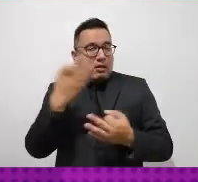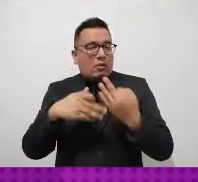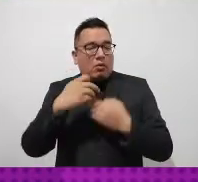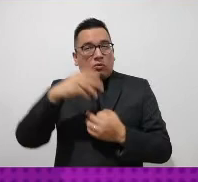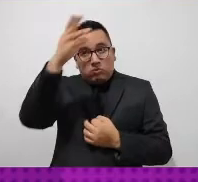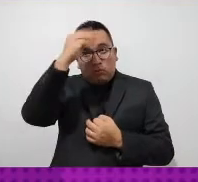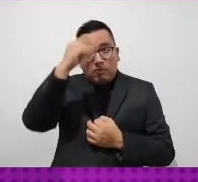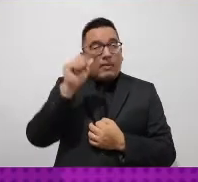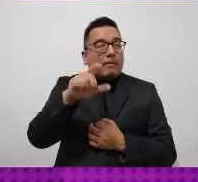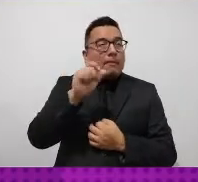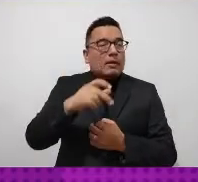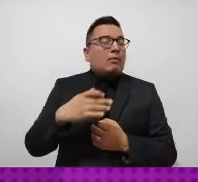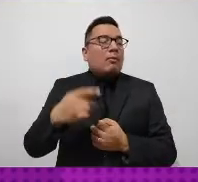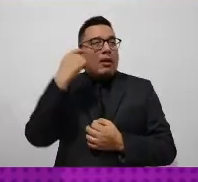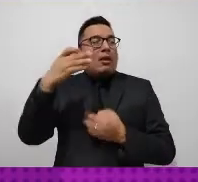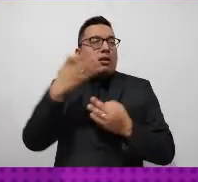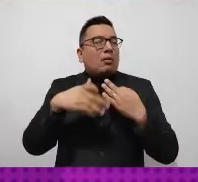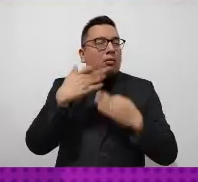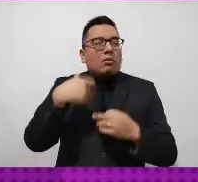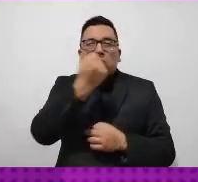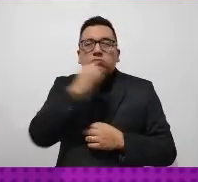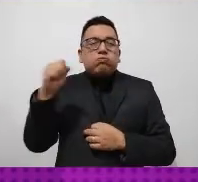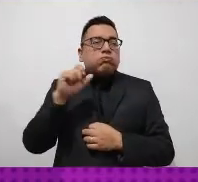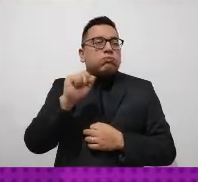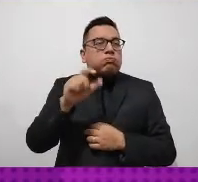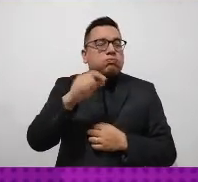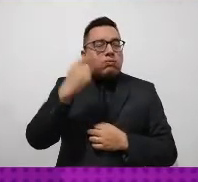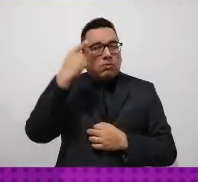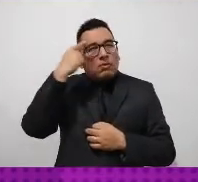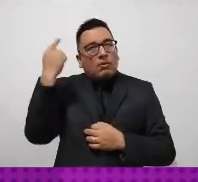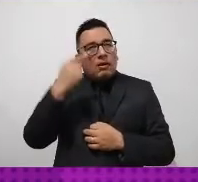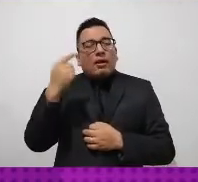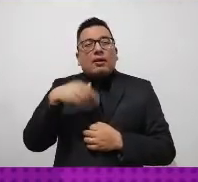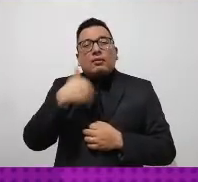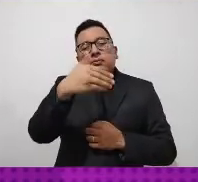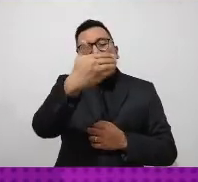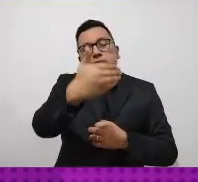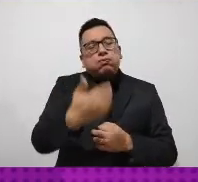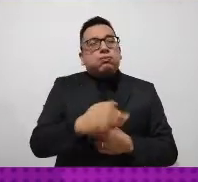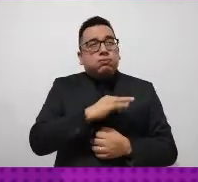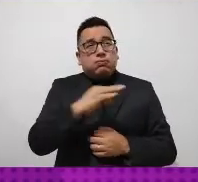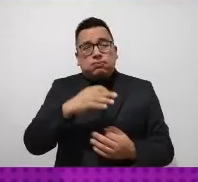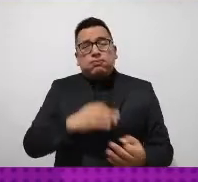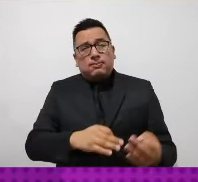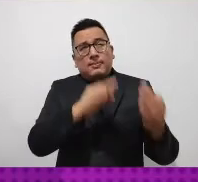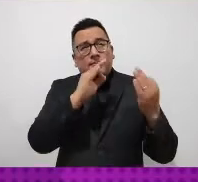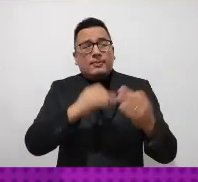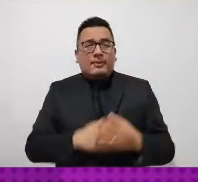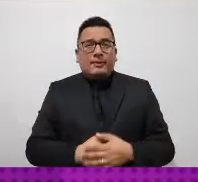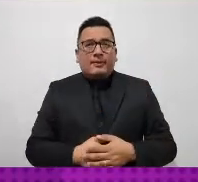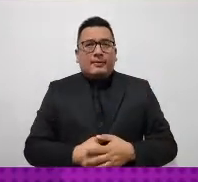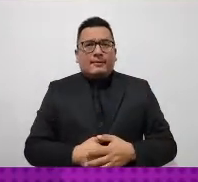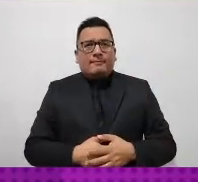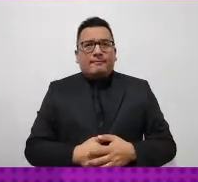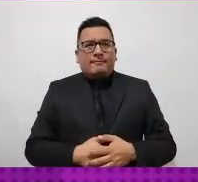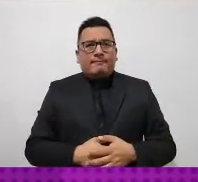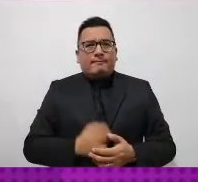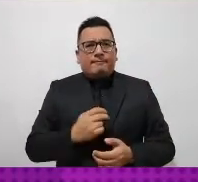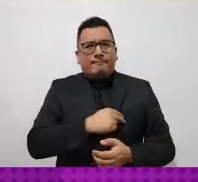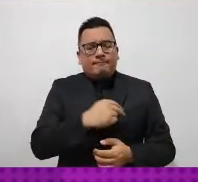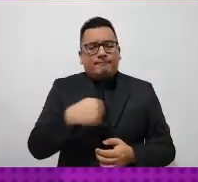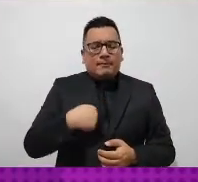adquirir, las herramientas necesarias para hacer frente a estos temas a lo largo del desempeño de su cargo, y se planea